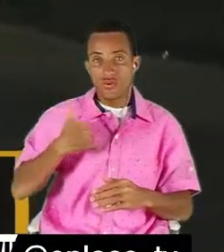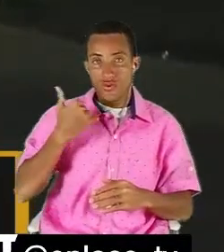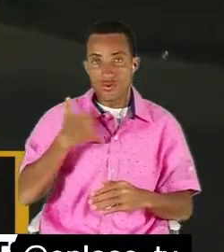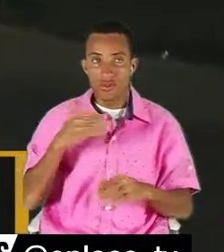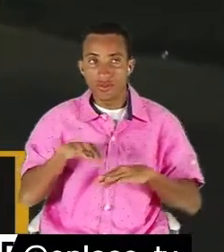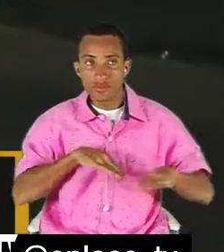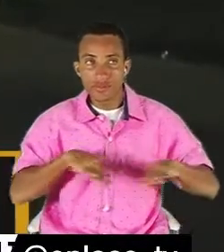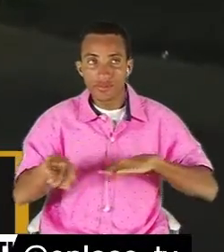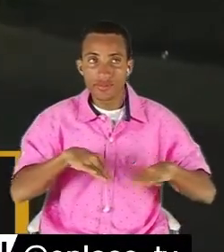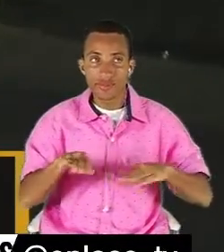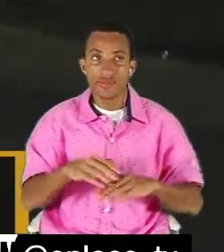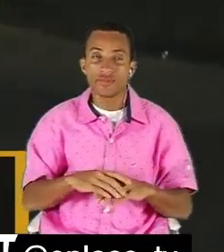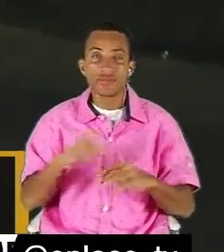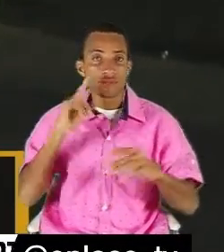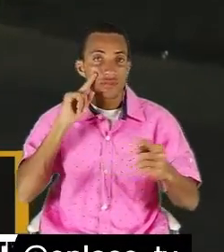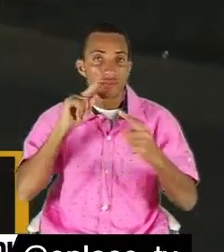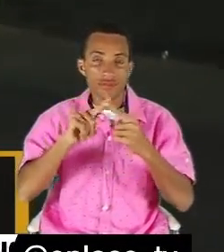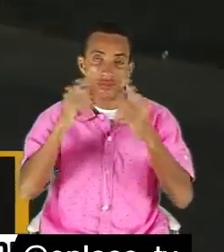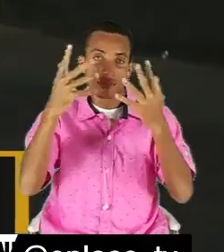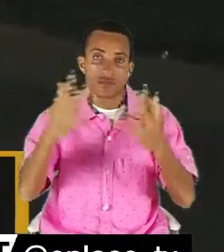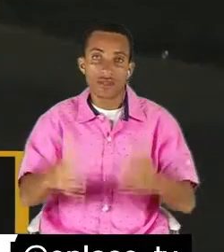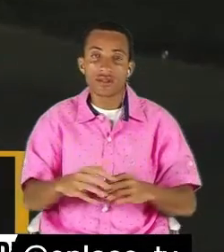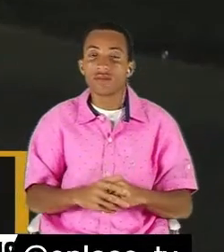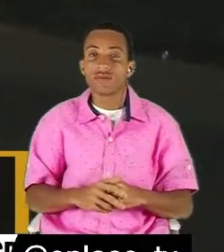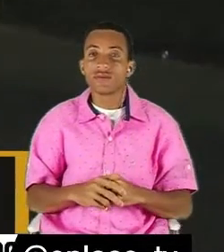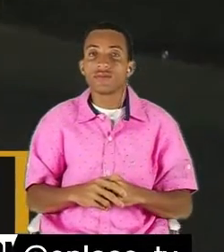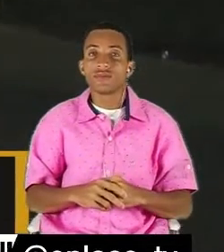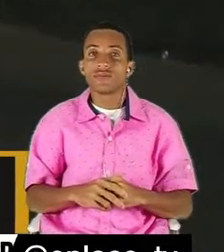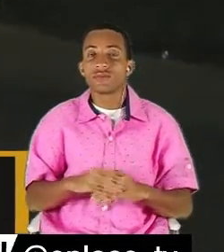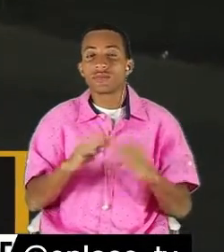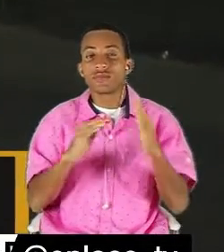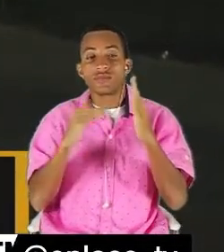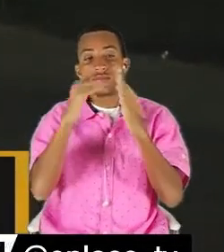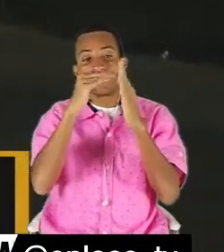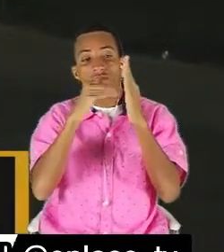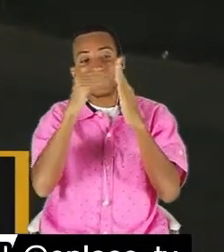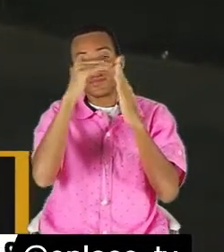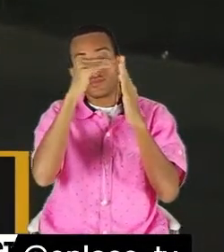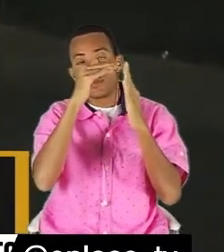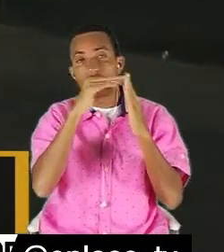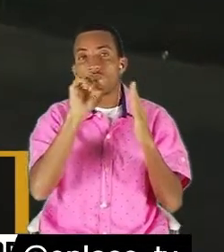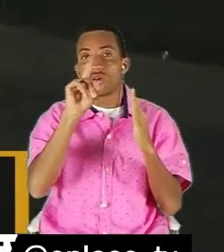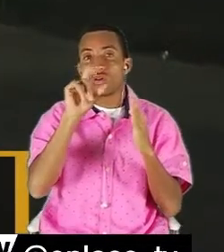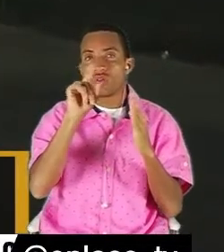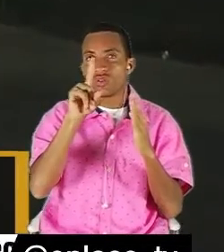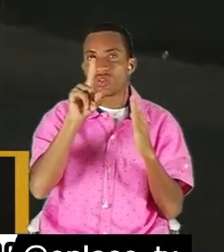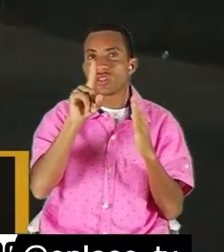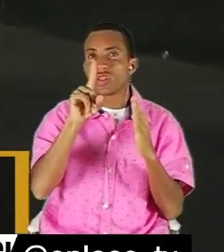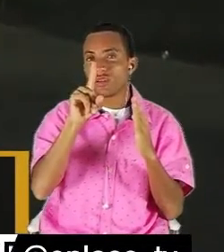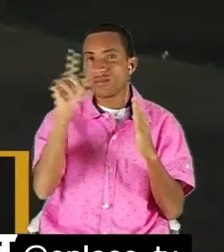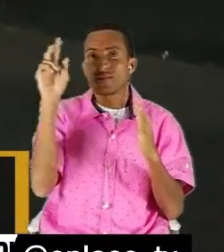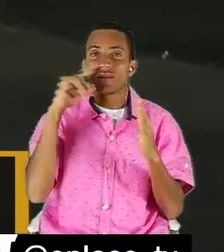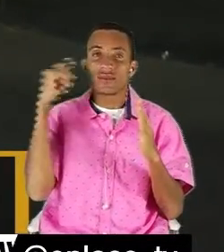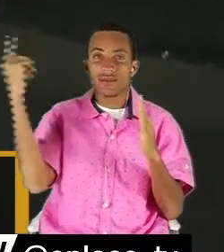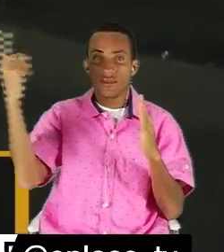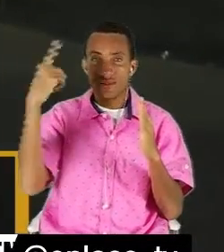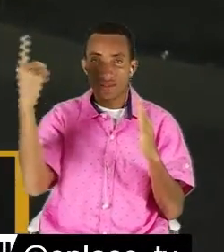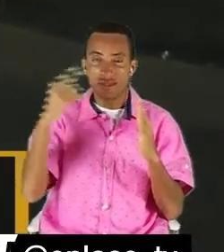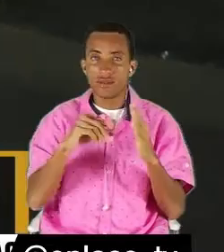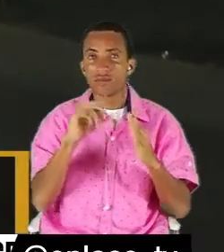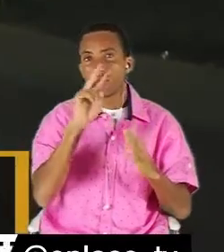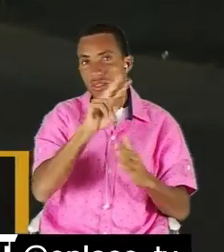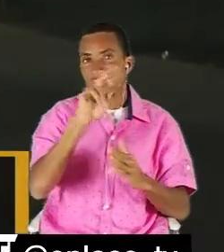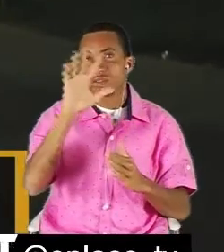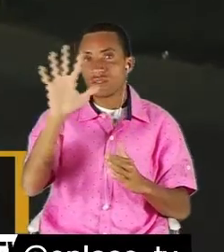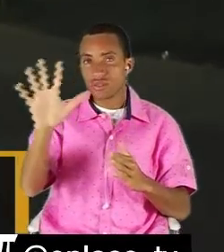bien cerca y ese fue el objetivo, estar cerca y no estar tan lejos. Quedamos de 11 en la general de 20 algo, 23, 25 ligas.